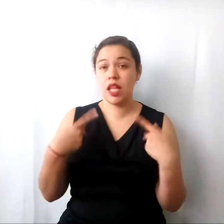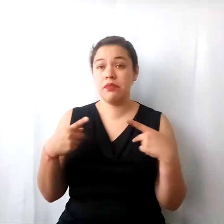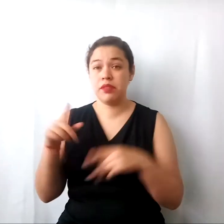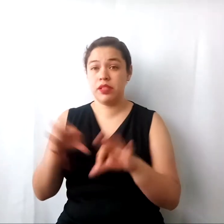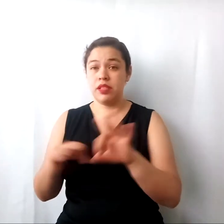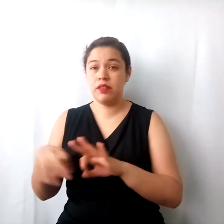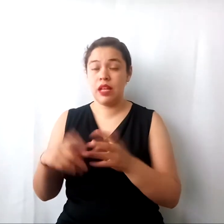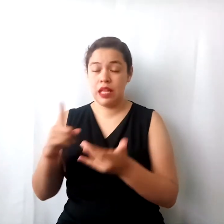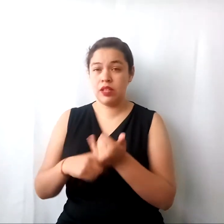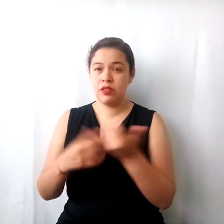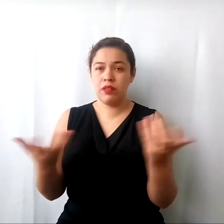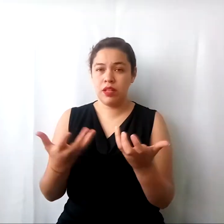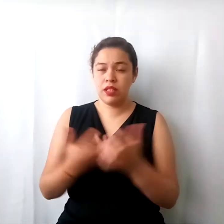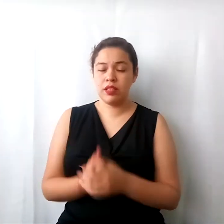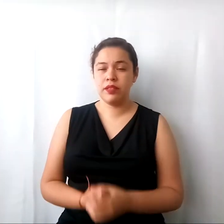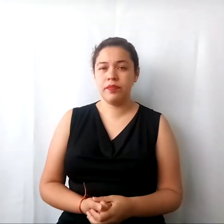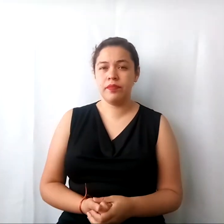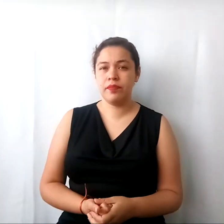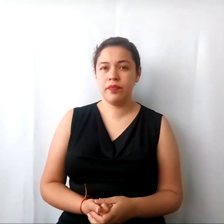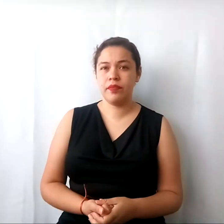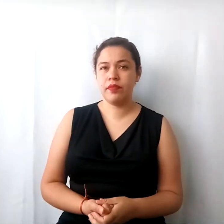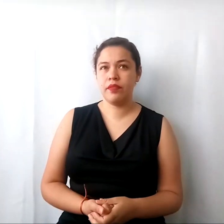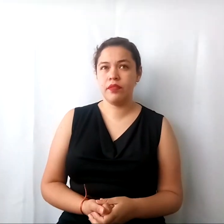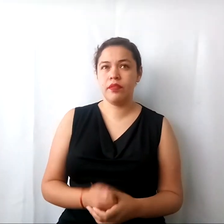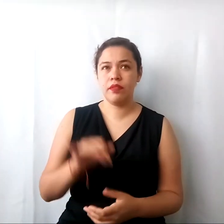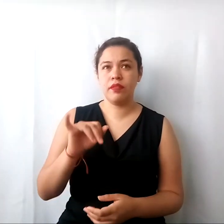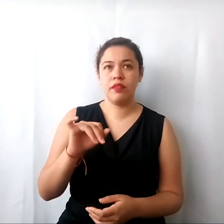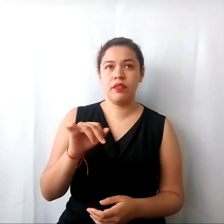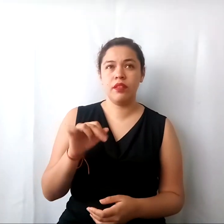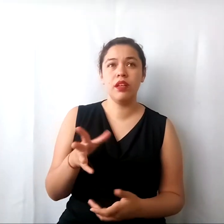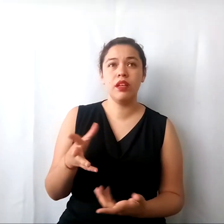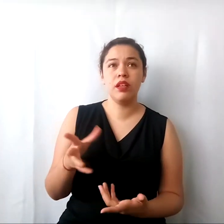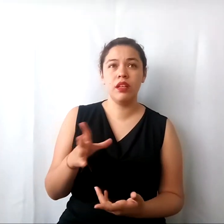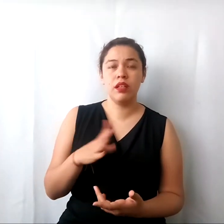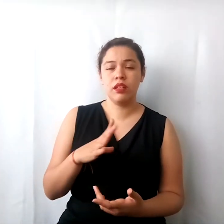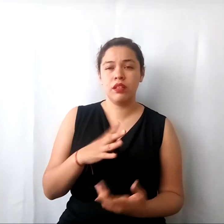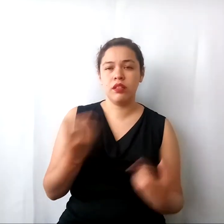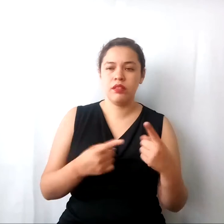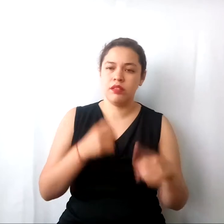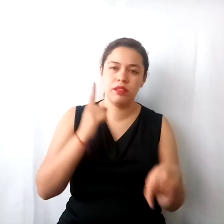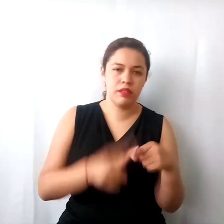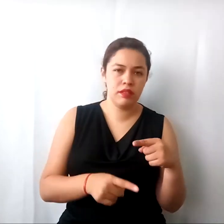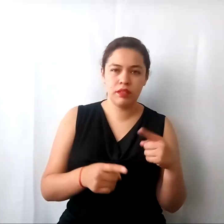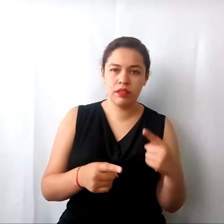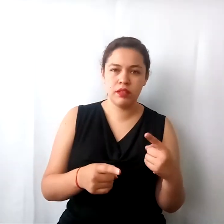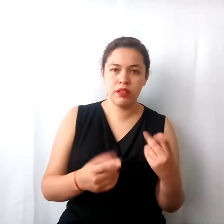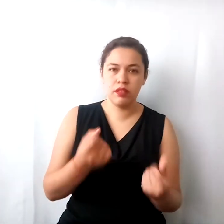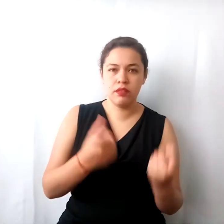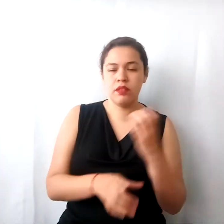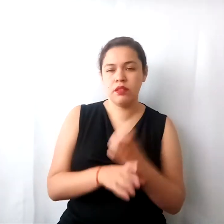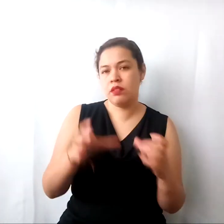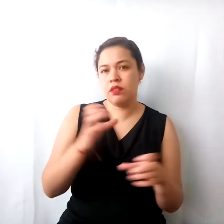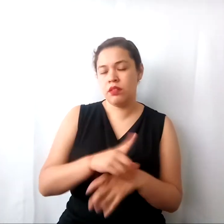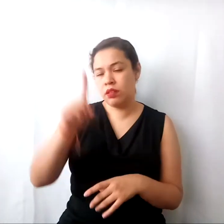hagan. Así es. Entonces, es quitar, o por ejemplo, aquí lo que en algunos casos aconsejamos es